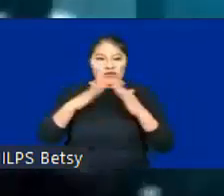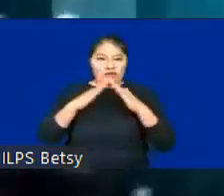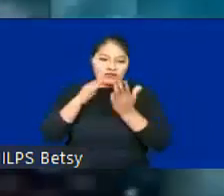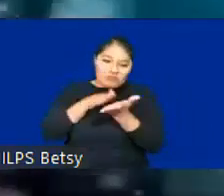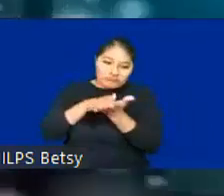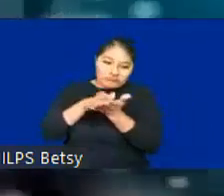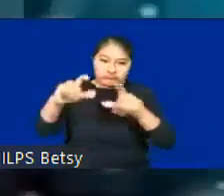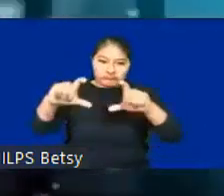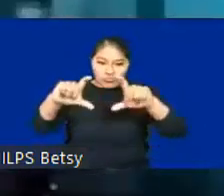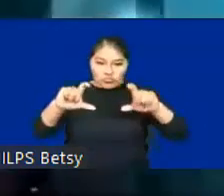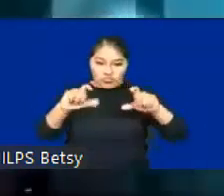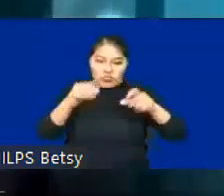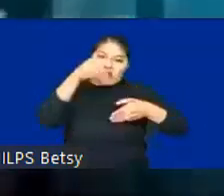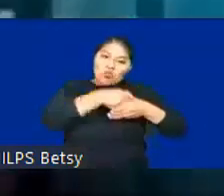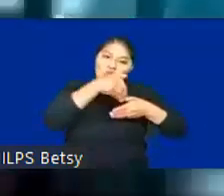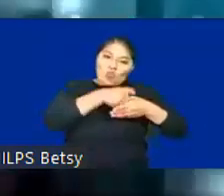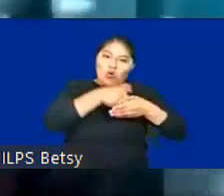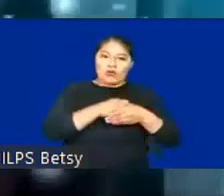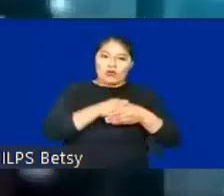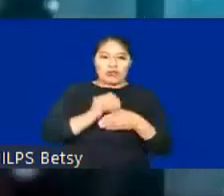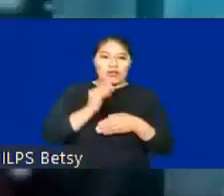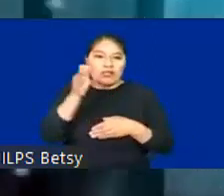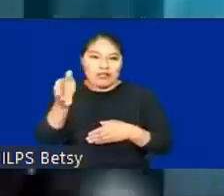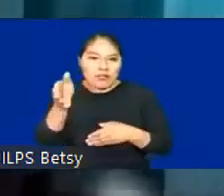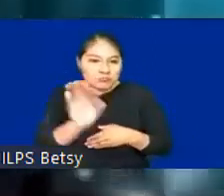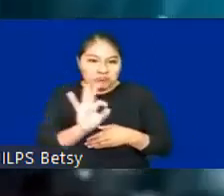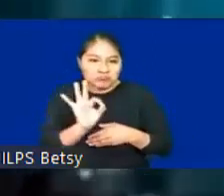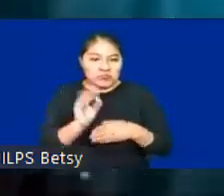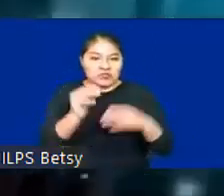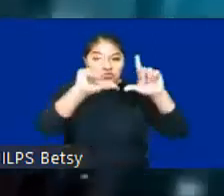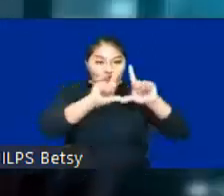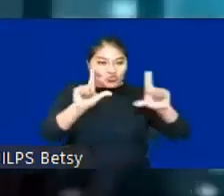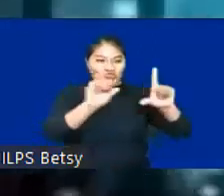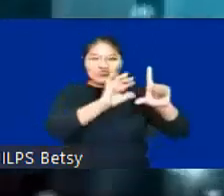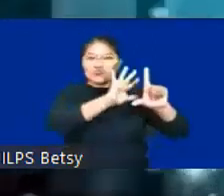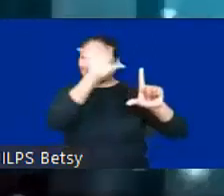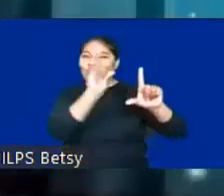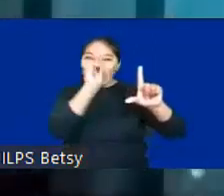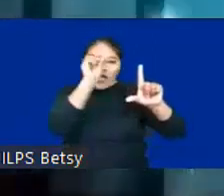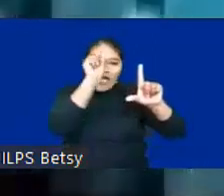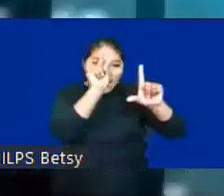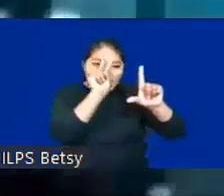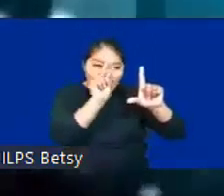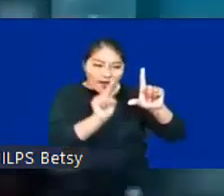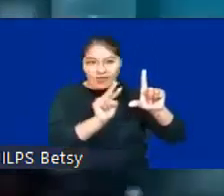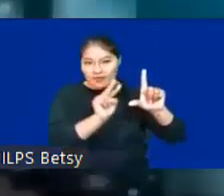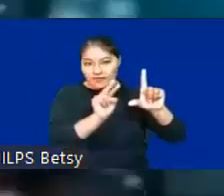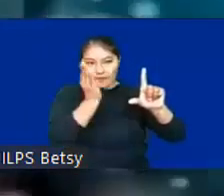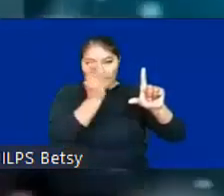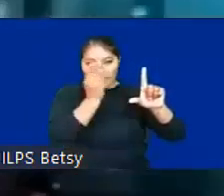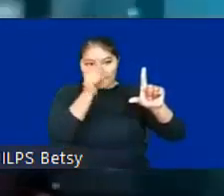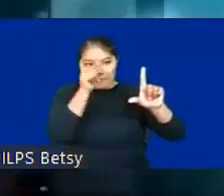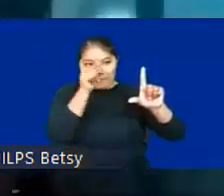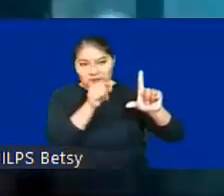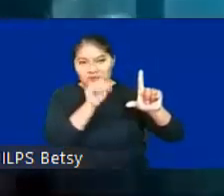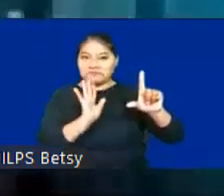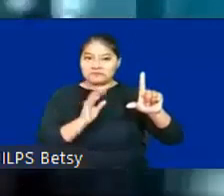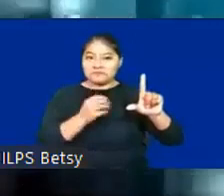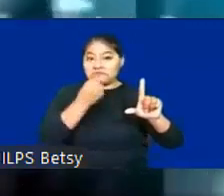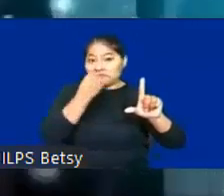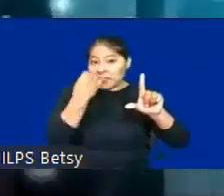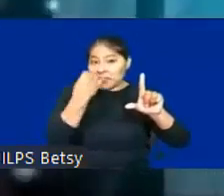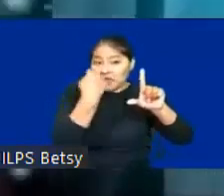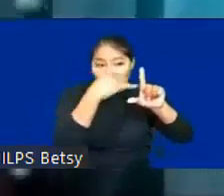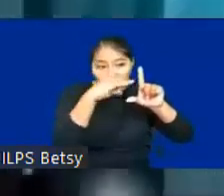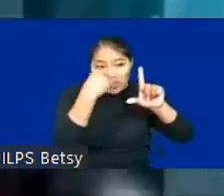Y se puede llevar con todas las ventajas que tiene un documento electrónico, ¿no? La Policía Nacional tiene acceso a esta